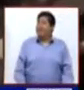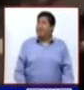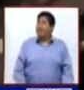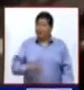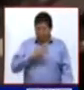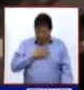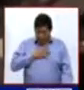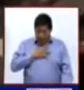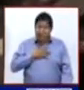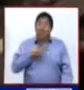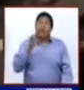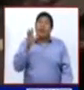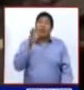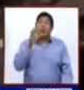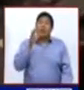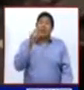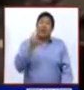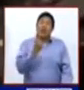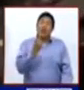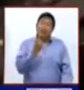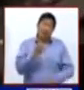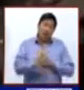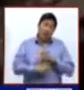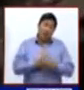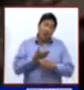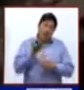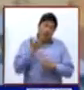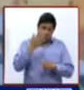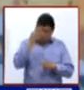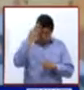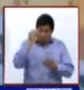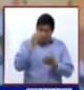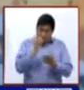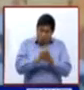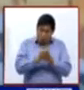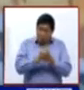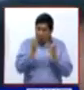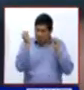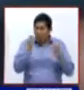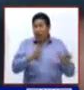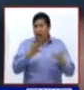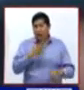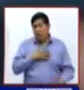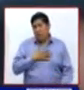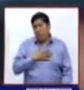Soy madre sola. El año pasado ya me ha abandonado mi esposo.